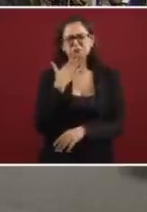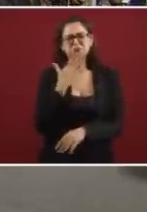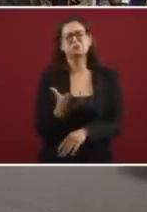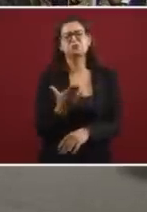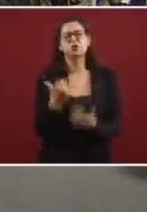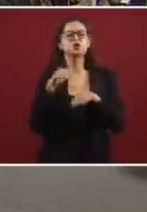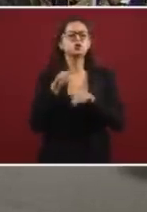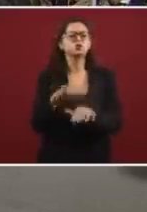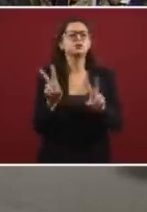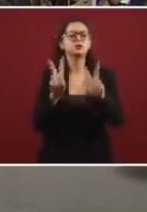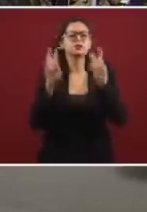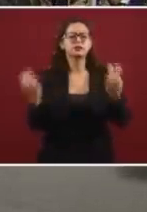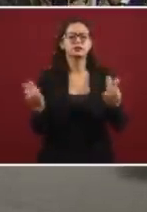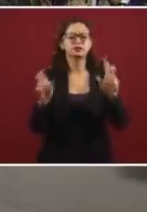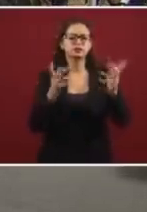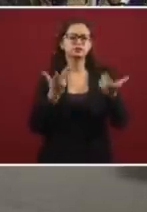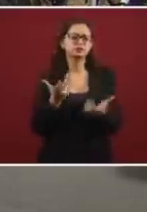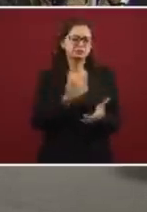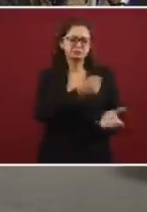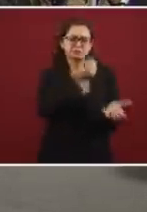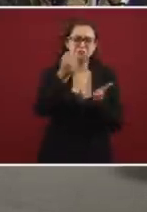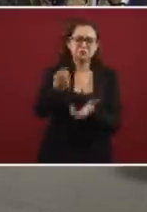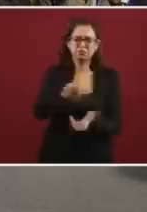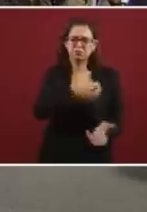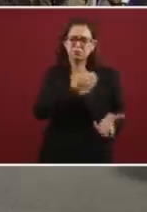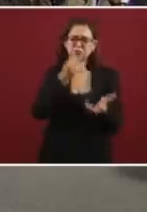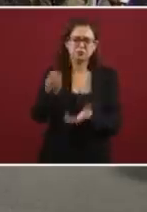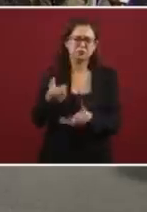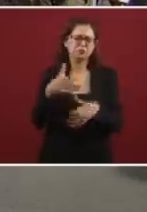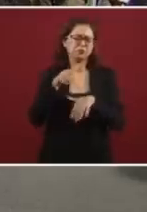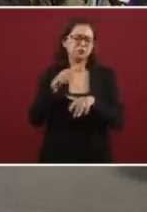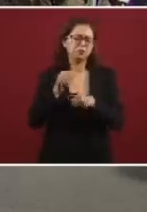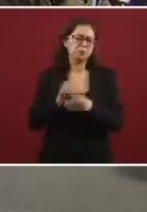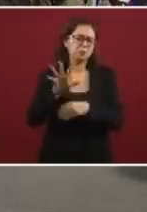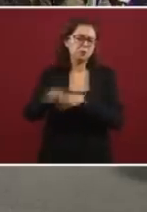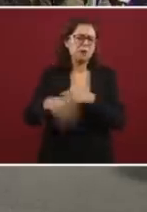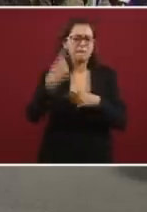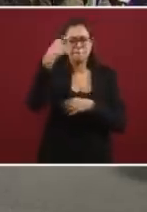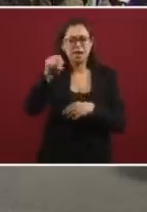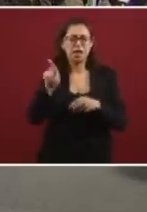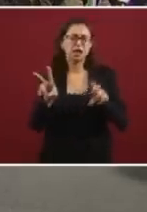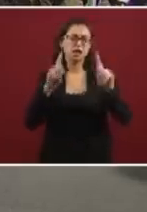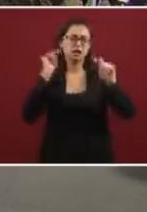lo relacionado con las inversiones en el sector turístico